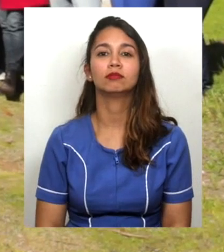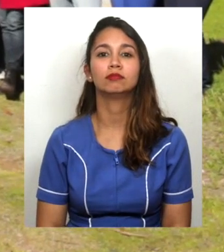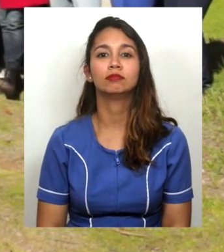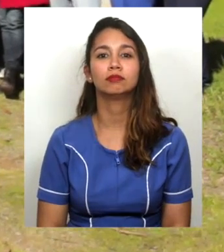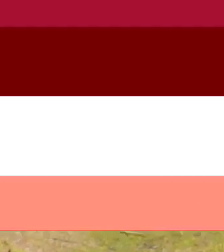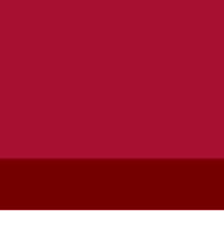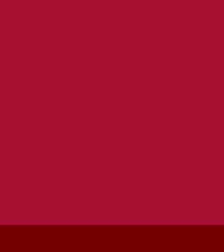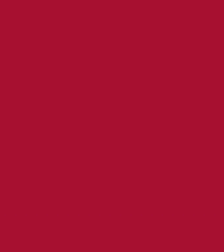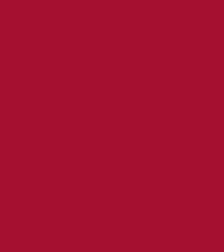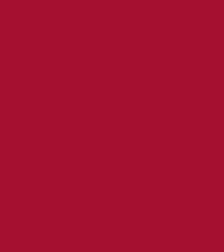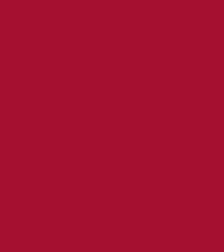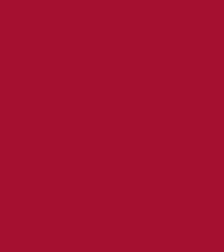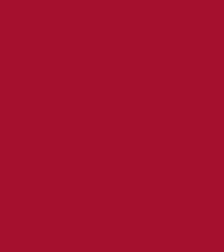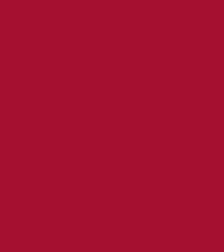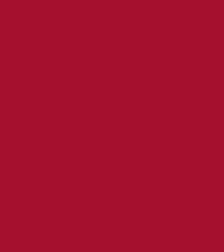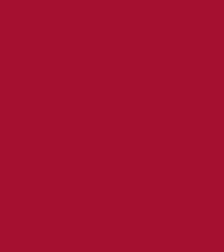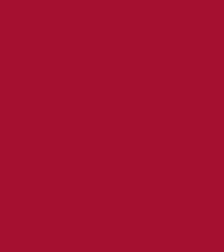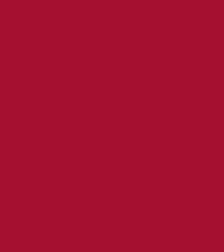exigencia.